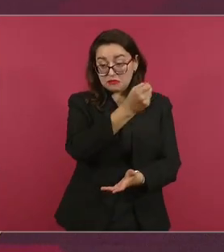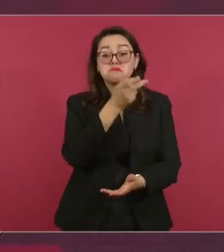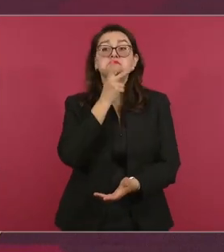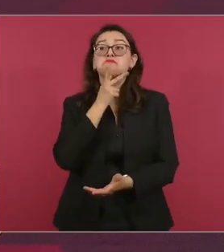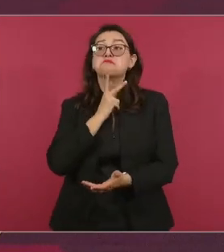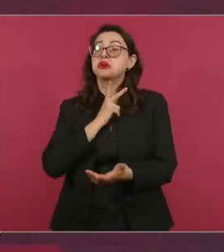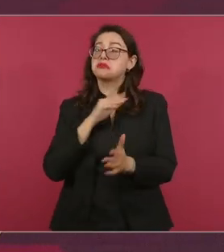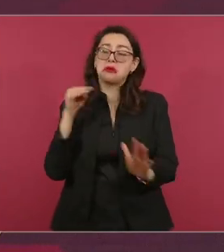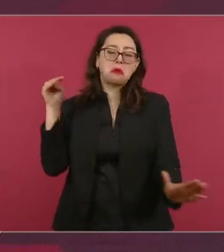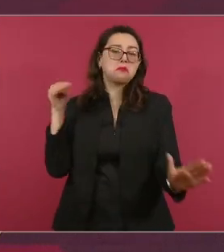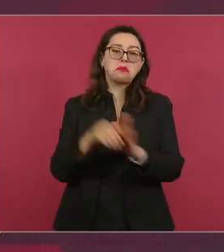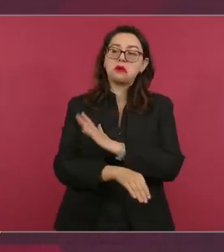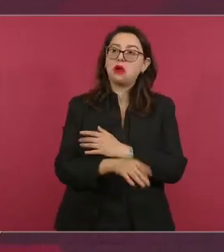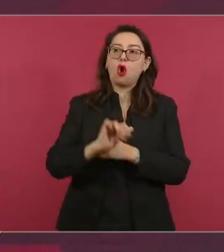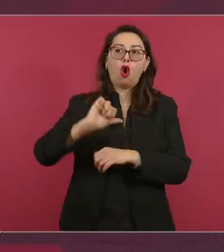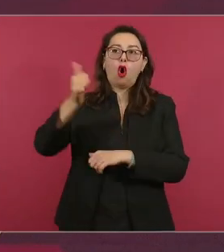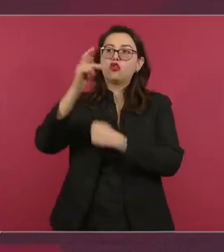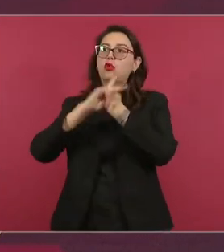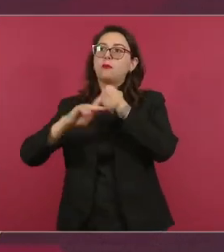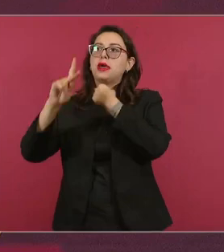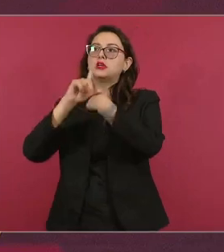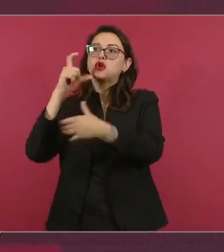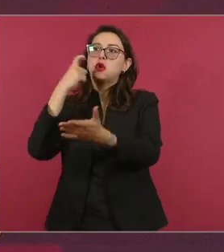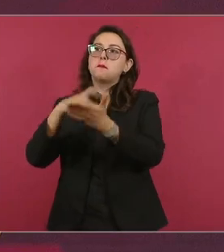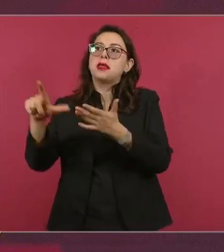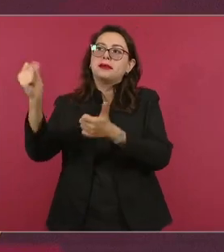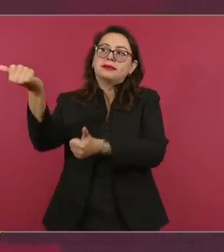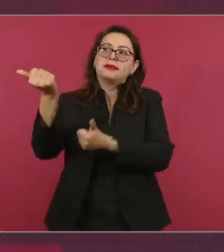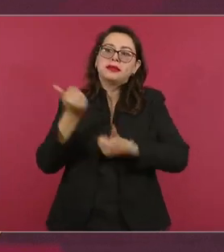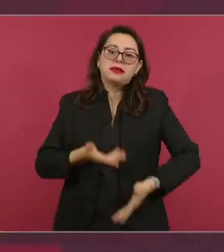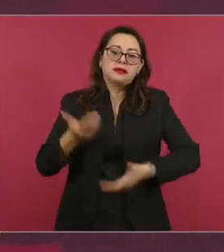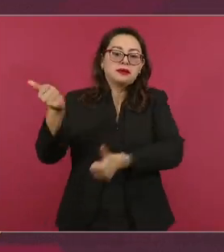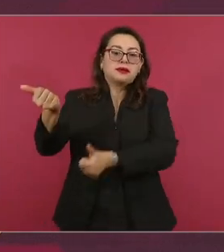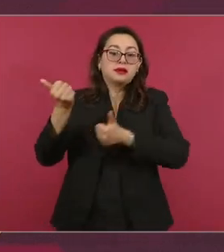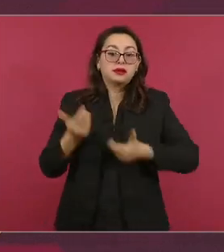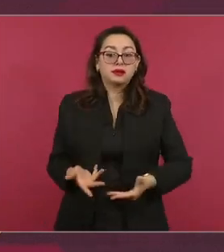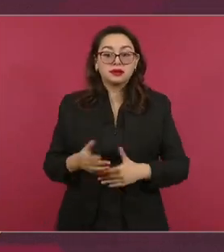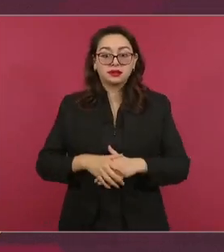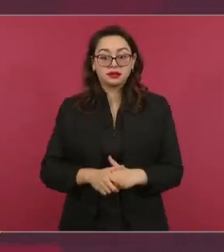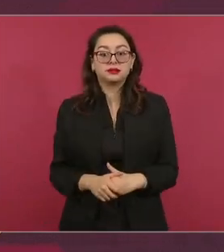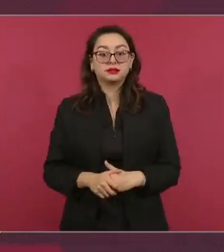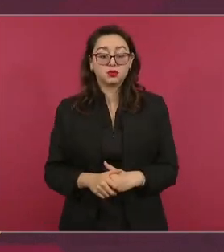Así estaríamos hoy. Por eso yo no sé